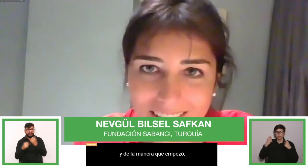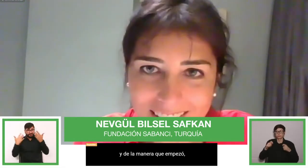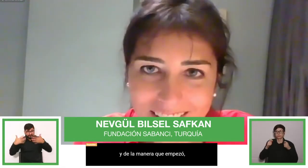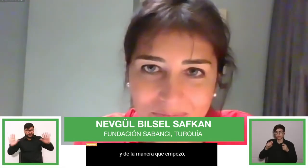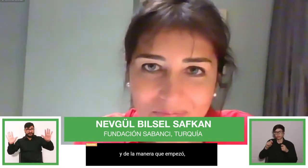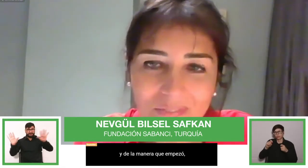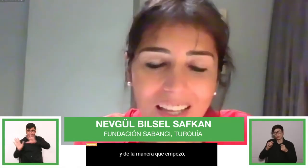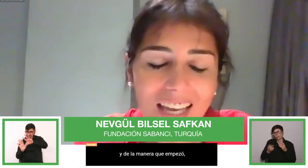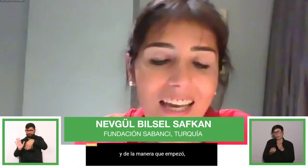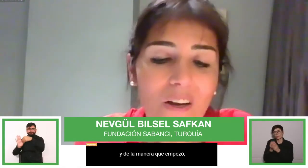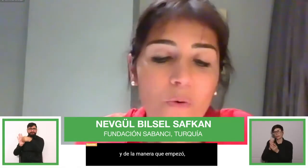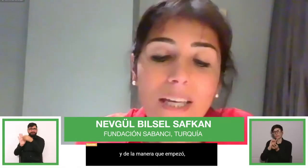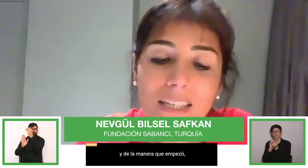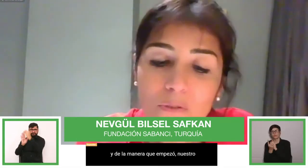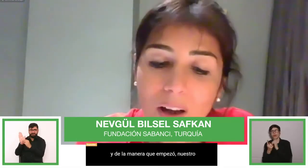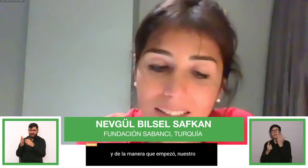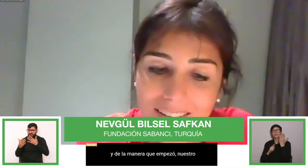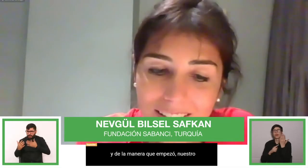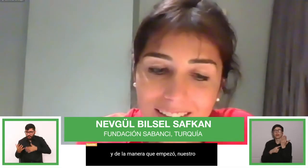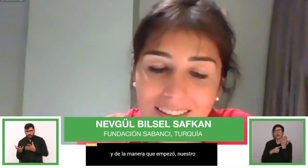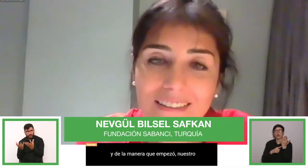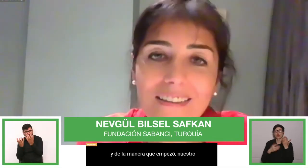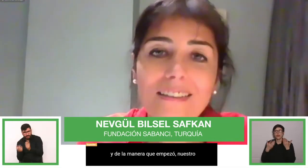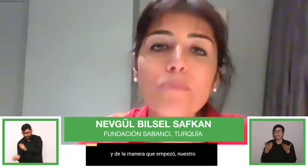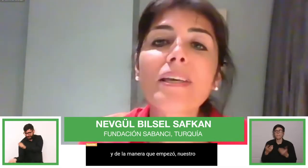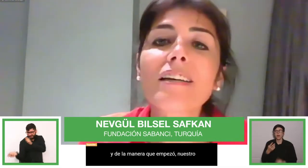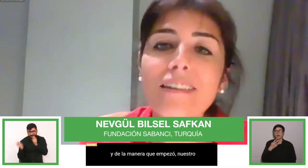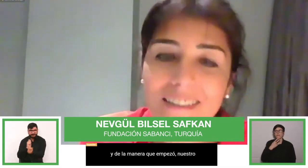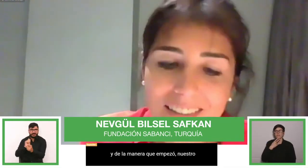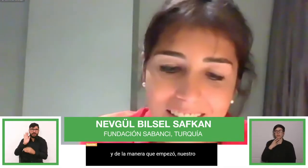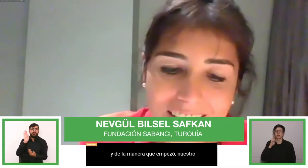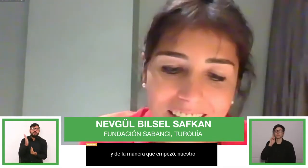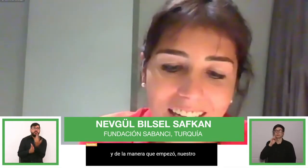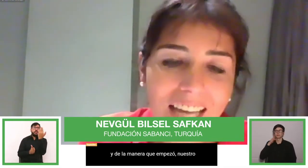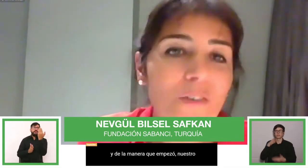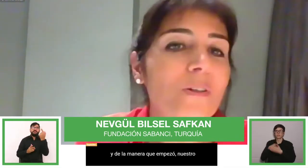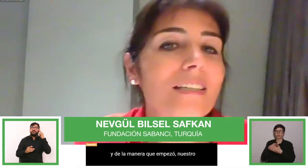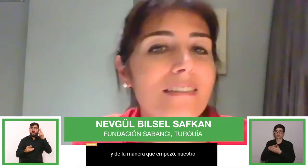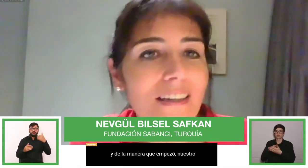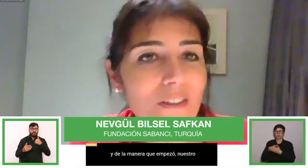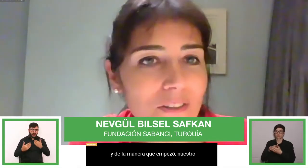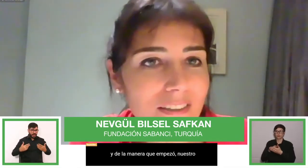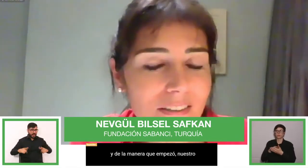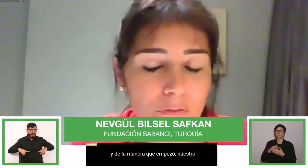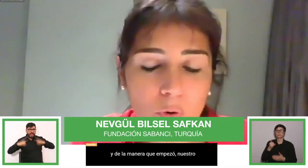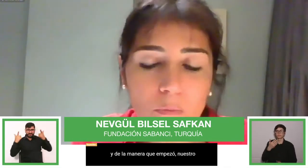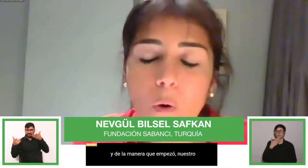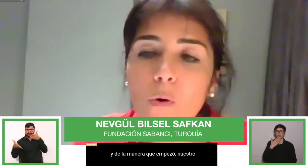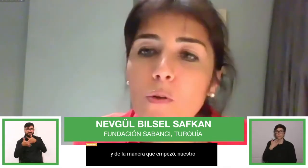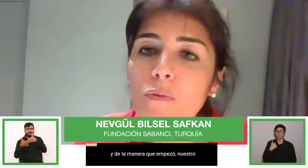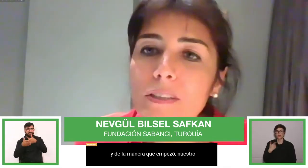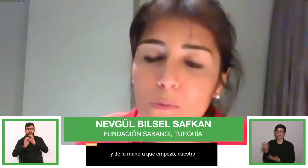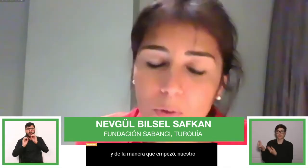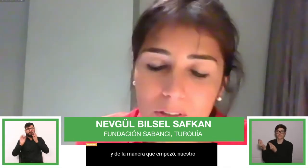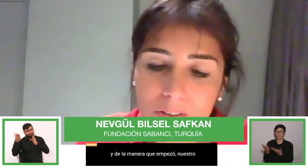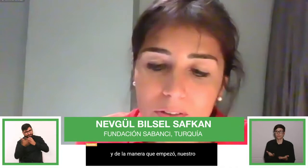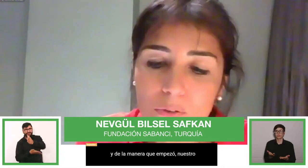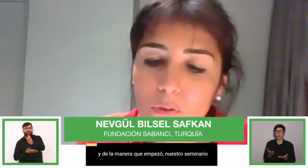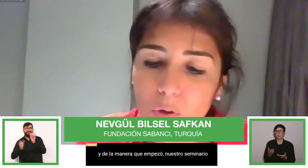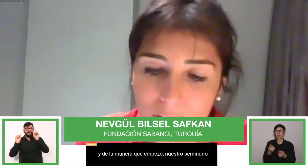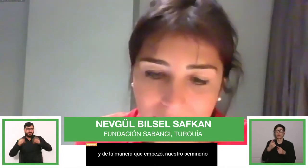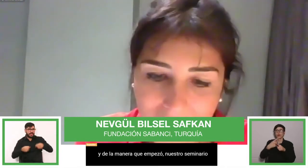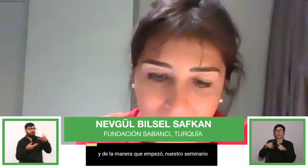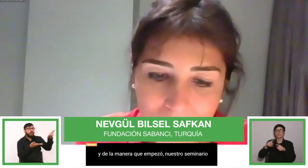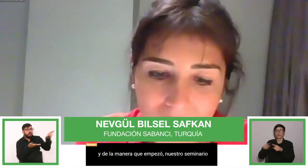Tecnología para la Vida sin Barreras. Invitamos a diferentes creadores y organizaciones